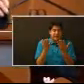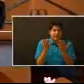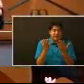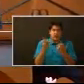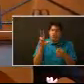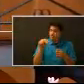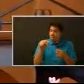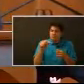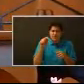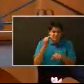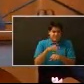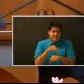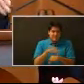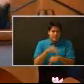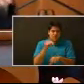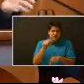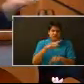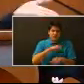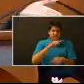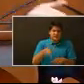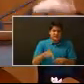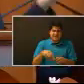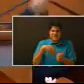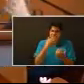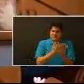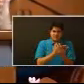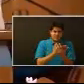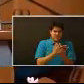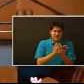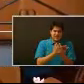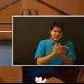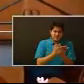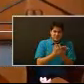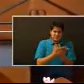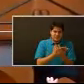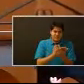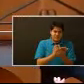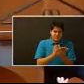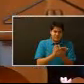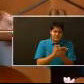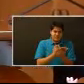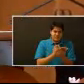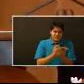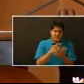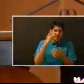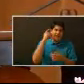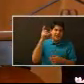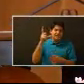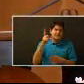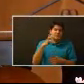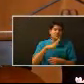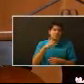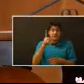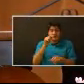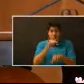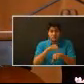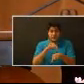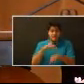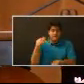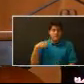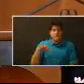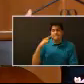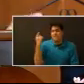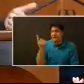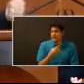es tiempo que estés ahí postrado, ¿verdad? Que estés pidiendo. Entonces, mire, el Señor tiene un tiempo para todo.